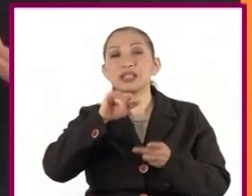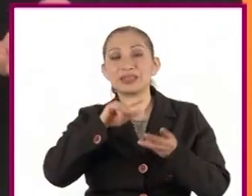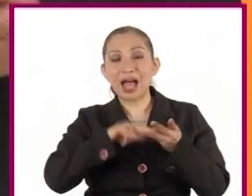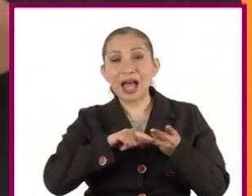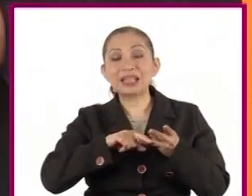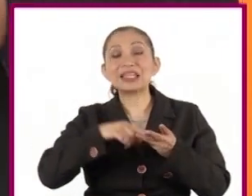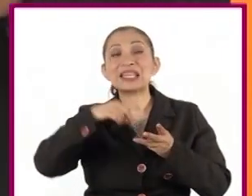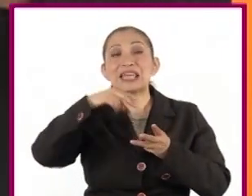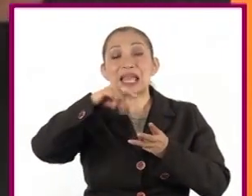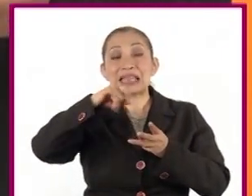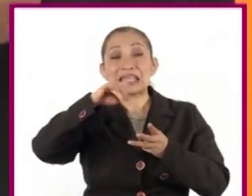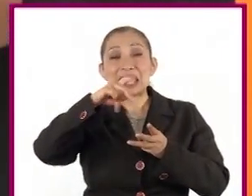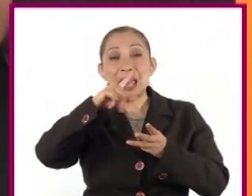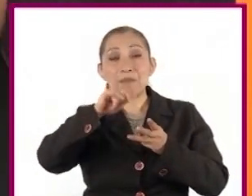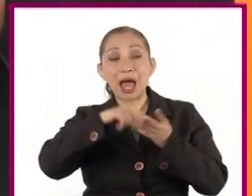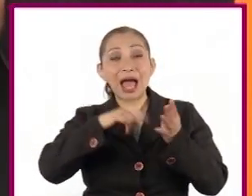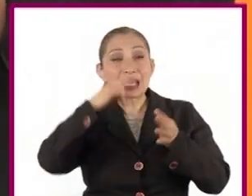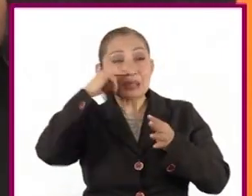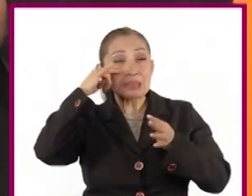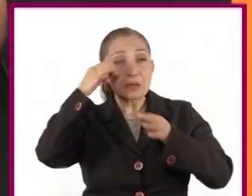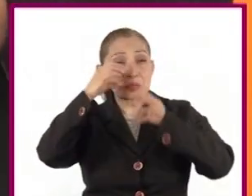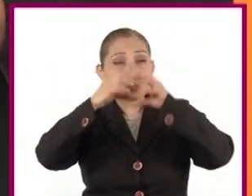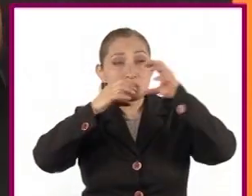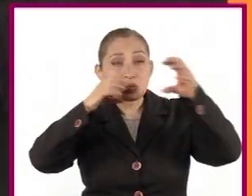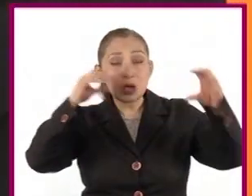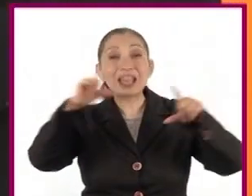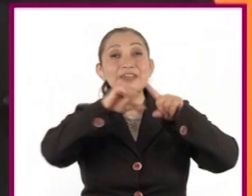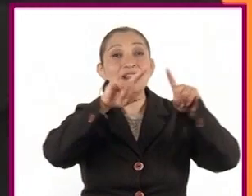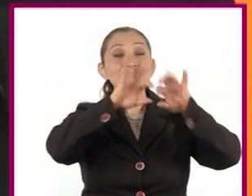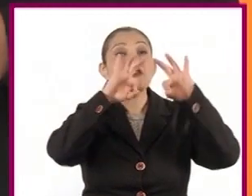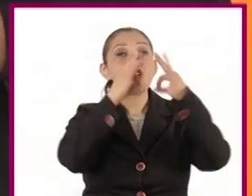y neblina, así como los distintos tipos de nubes que hay.